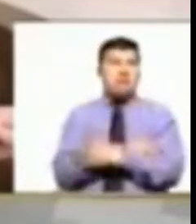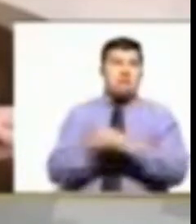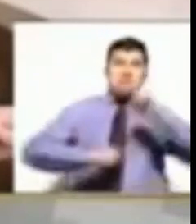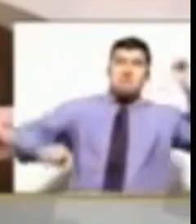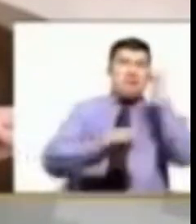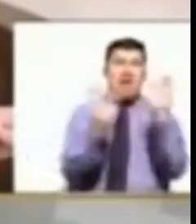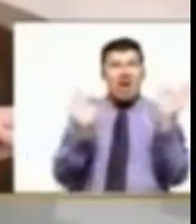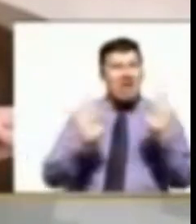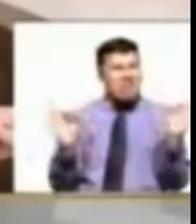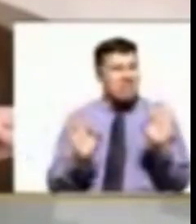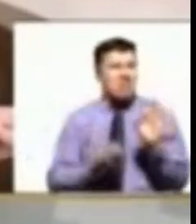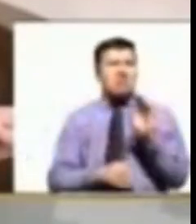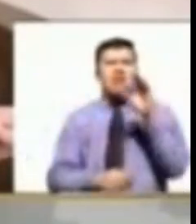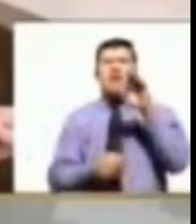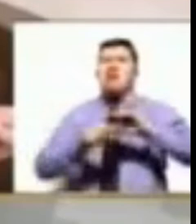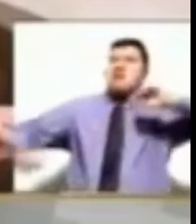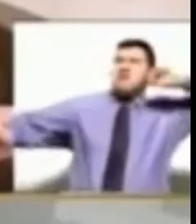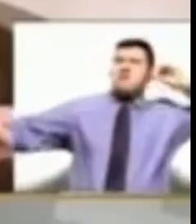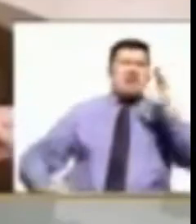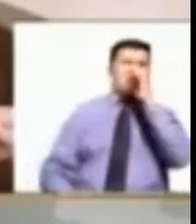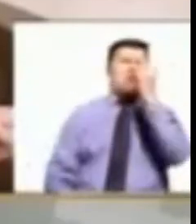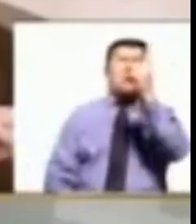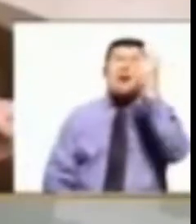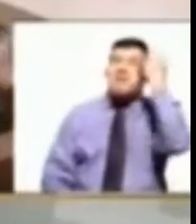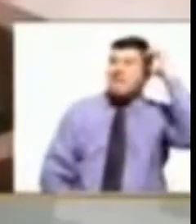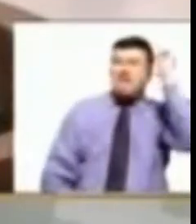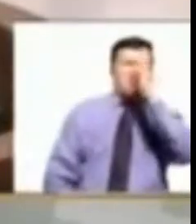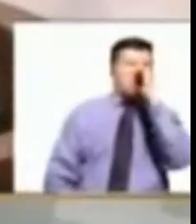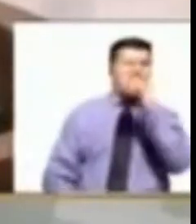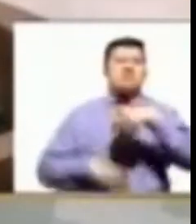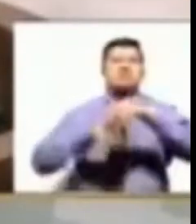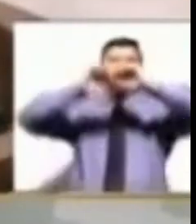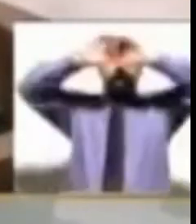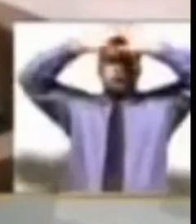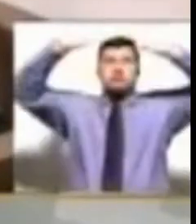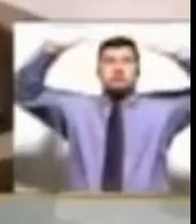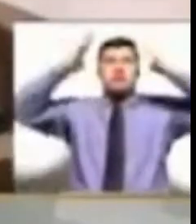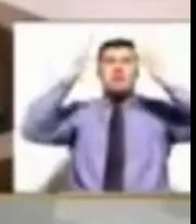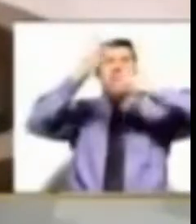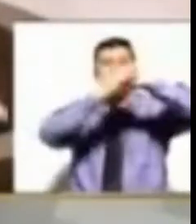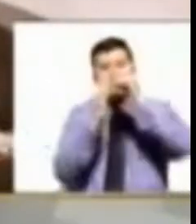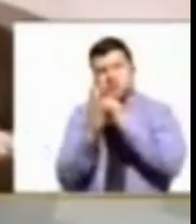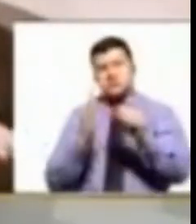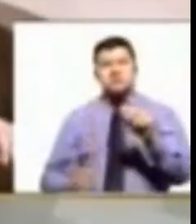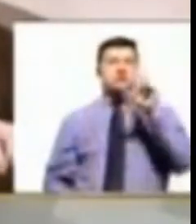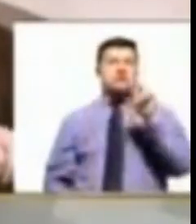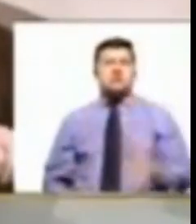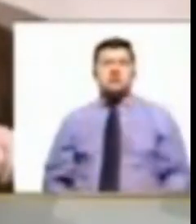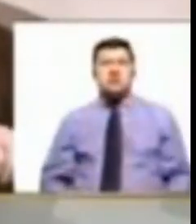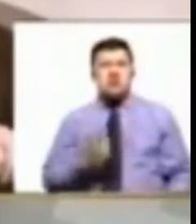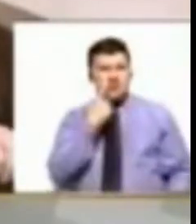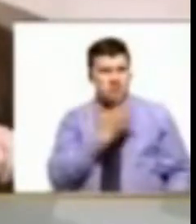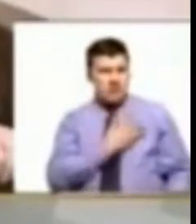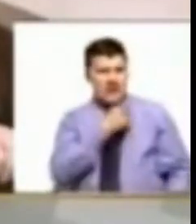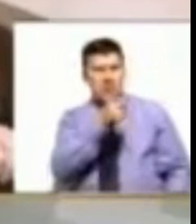vidrio, que no botaron, que no lanzaron una sola piedra, que llevaban carteles hechos a mano. No es en